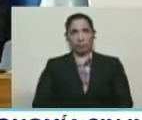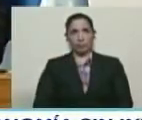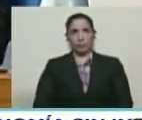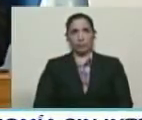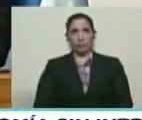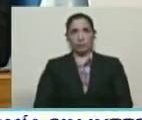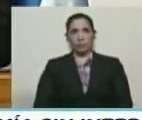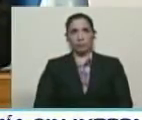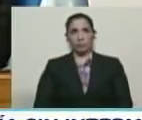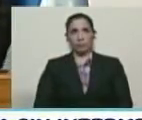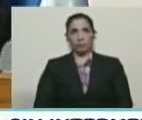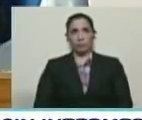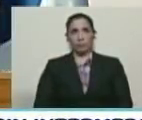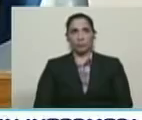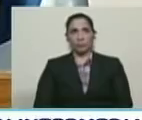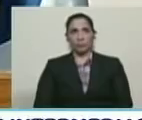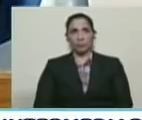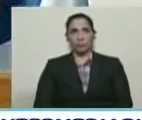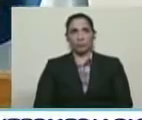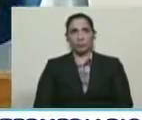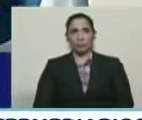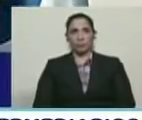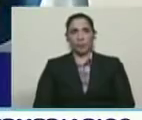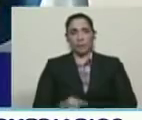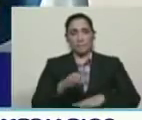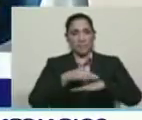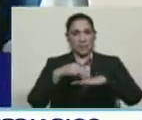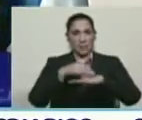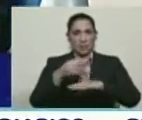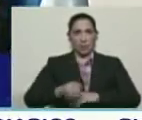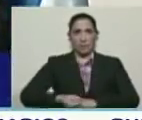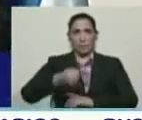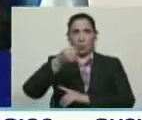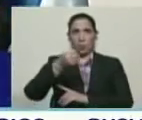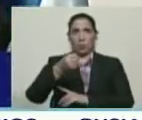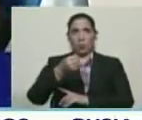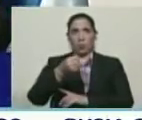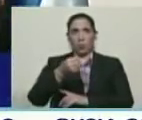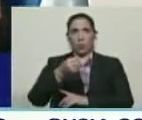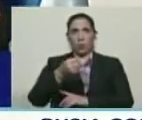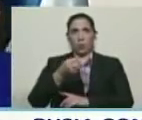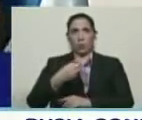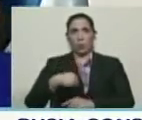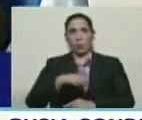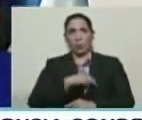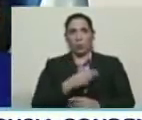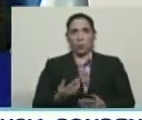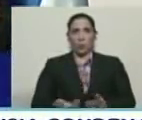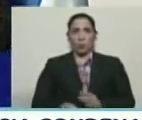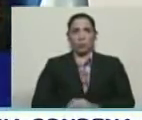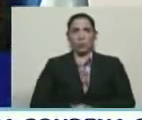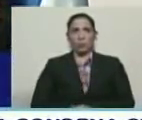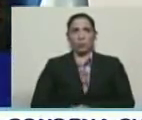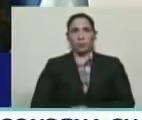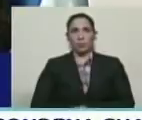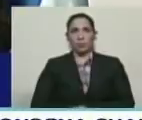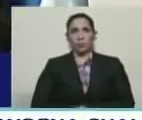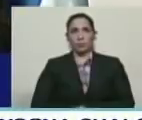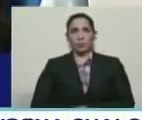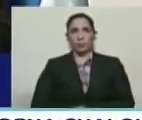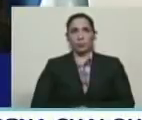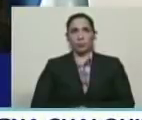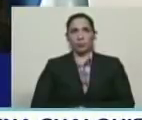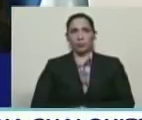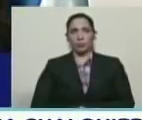vamos a decirlo así, mes aniversario del Ministerio Público, como hemos dicho y recordado la semana pasada, son